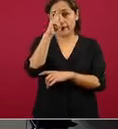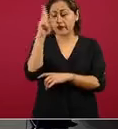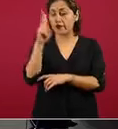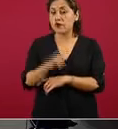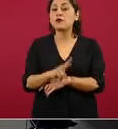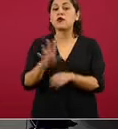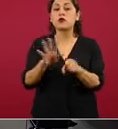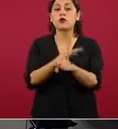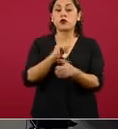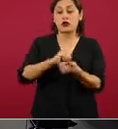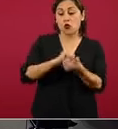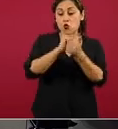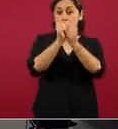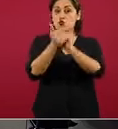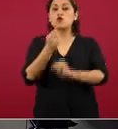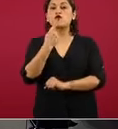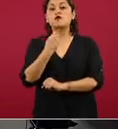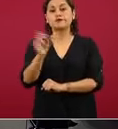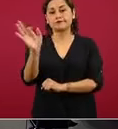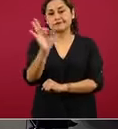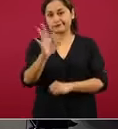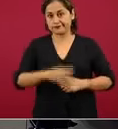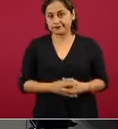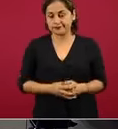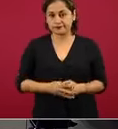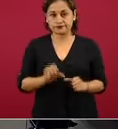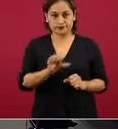un incremento de riesgo. La siguiente, por favor.